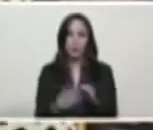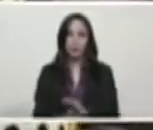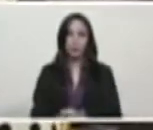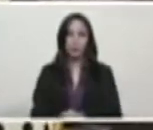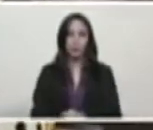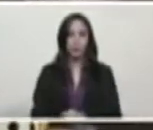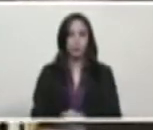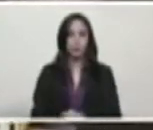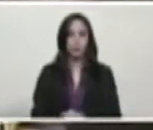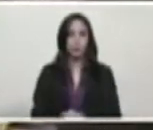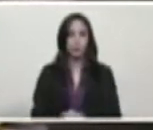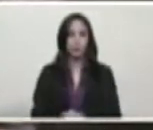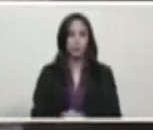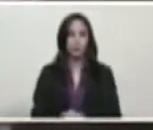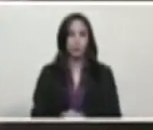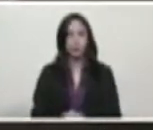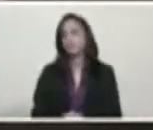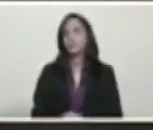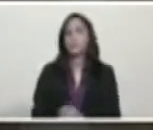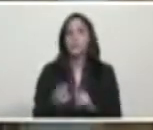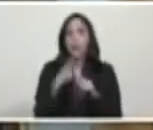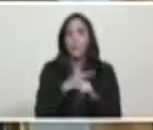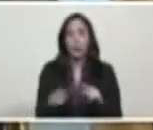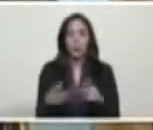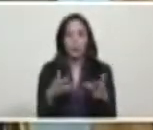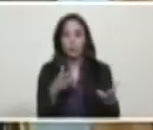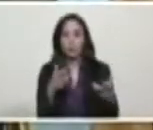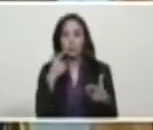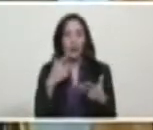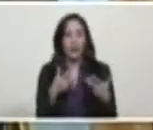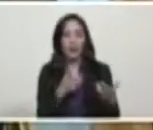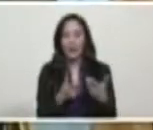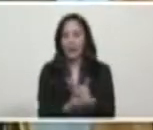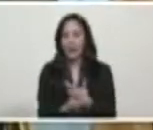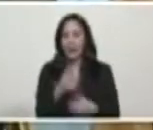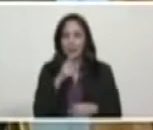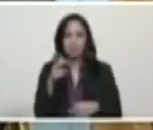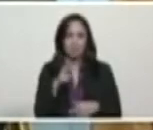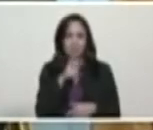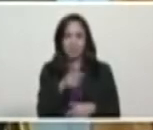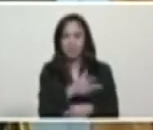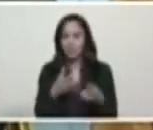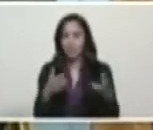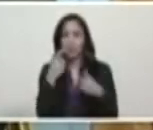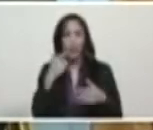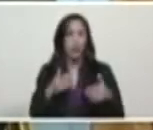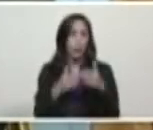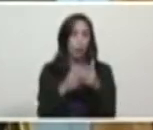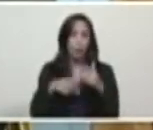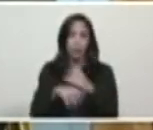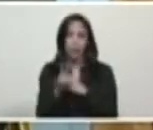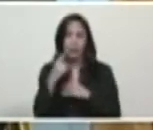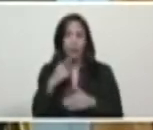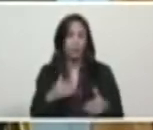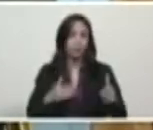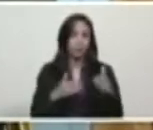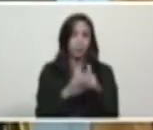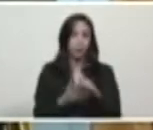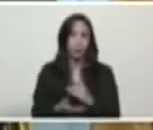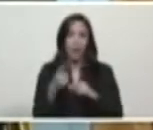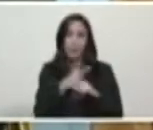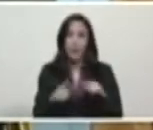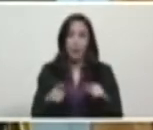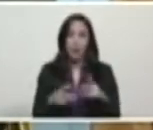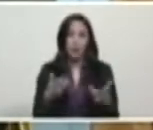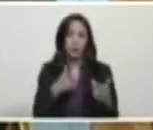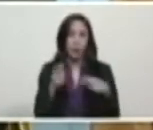está facultada, pero esta guerra mezquina, sucia, contra Venezuela, nos ha quitado, nos ha robado